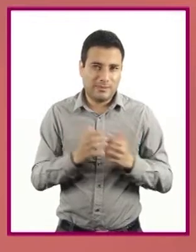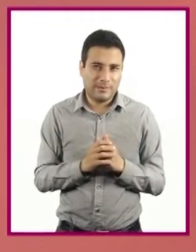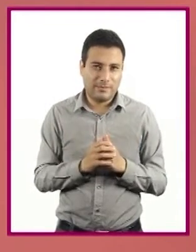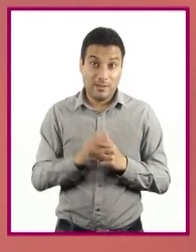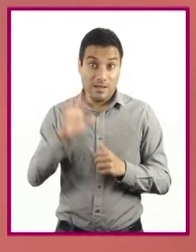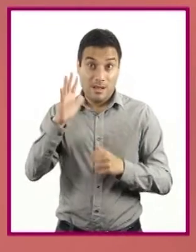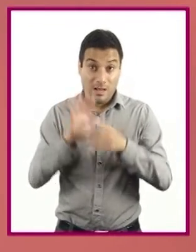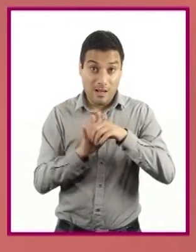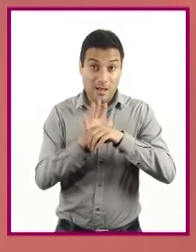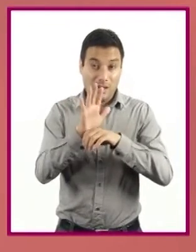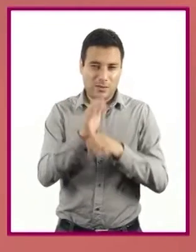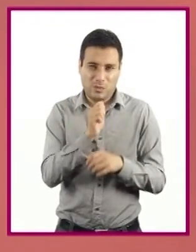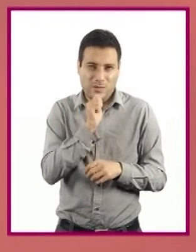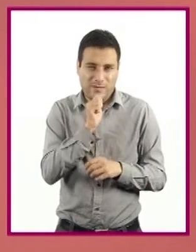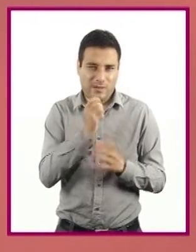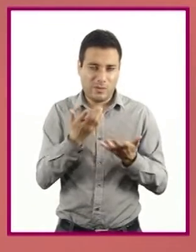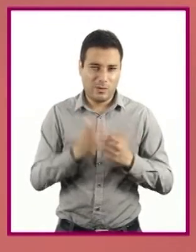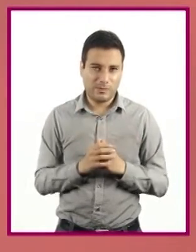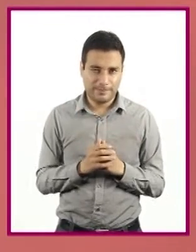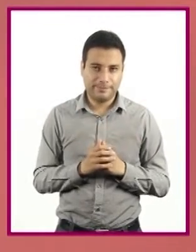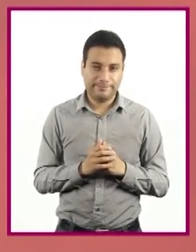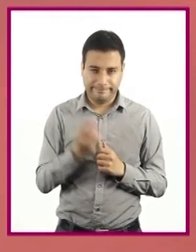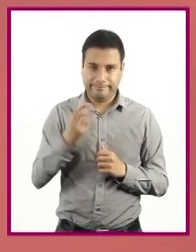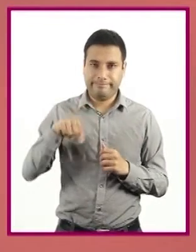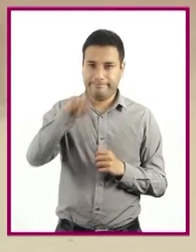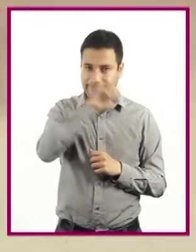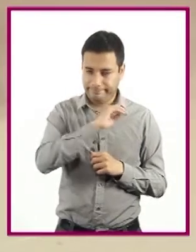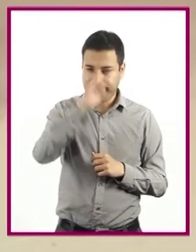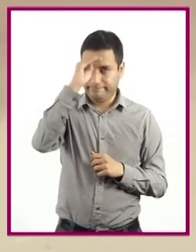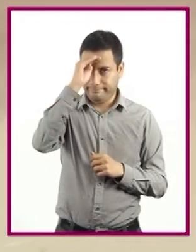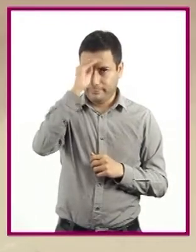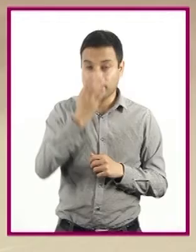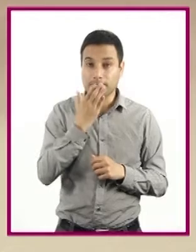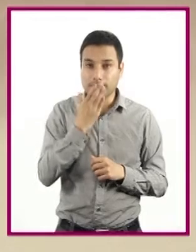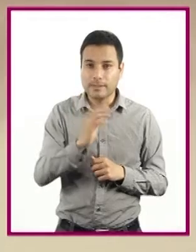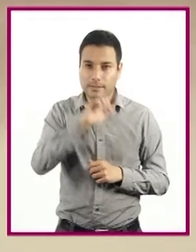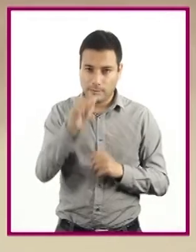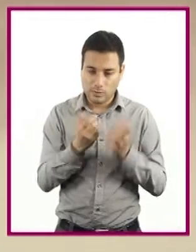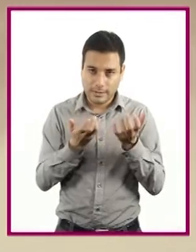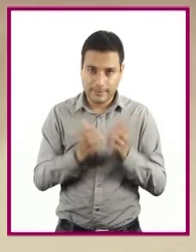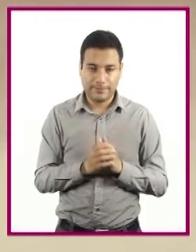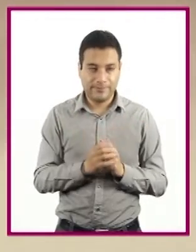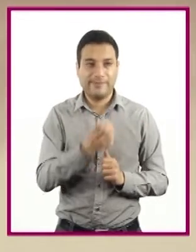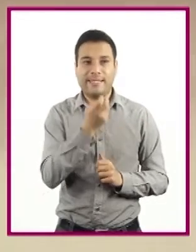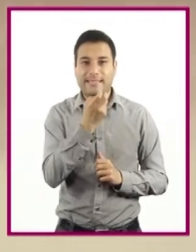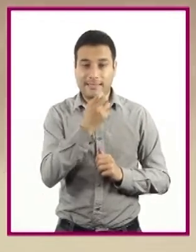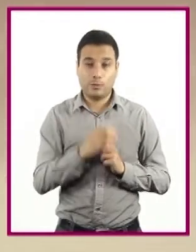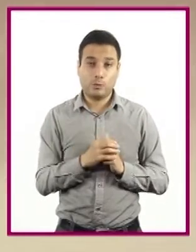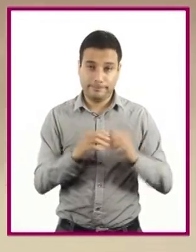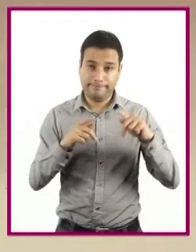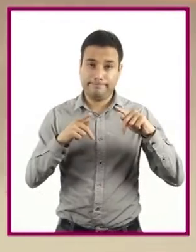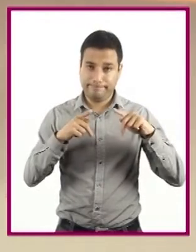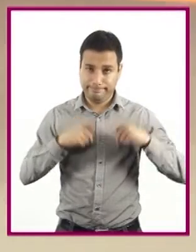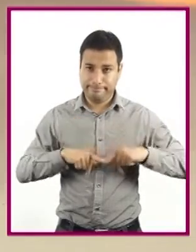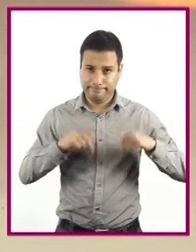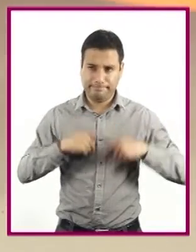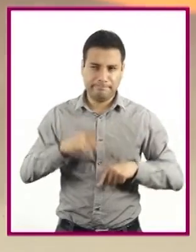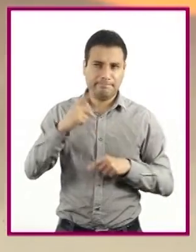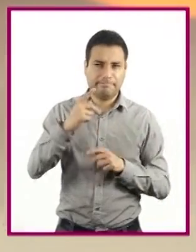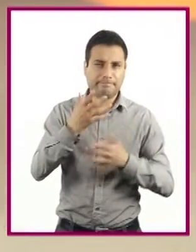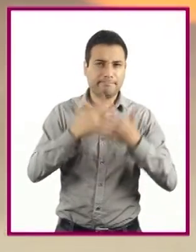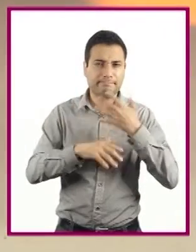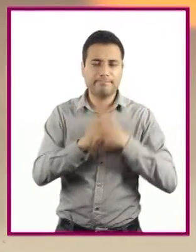de manera apresurada sin pensar en las consecuencias. Así es, maestra. Este proverbio tiene el siguiente uso.